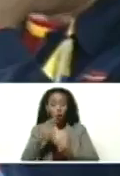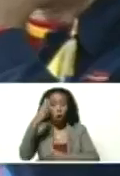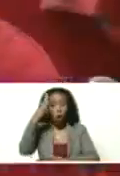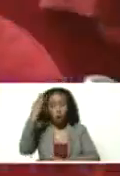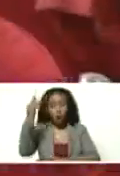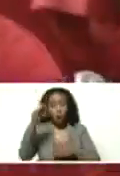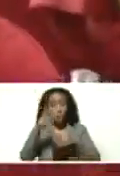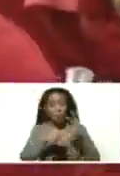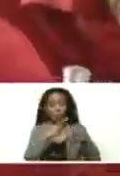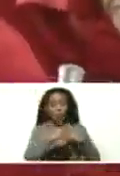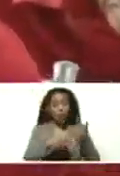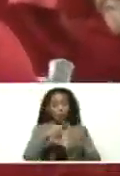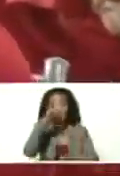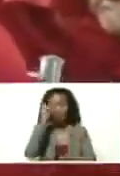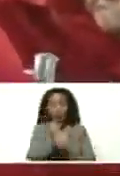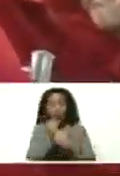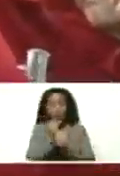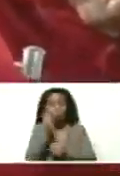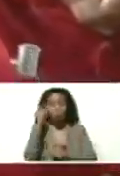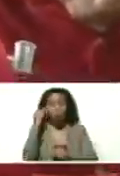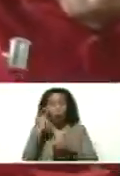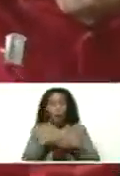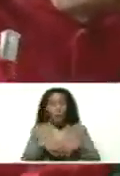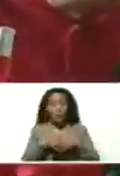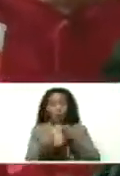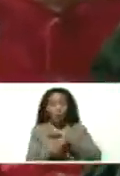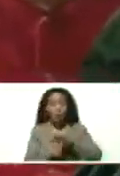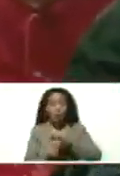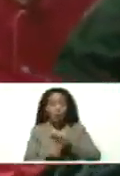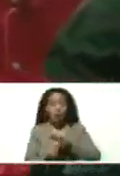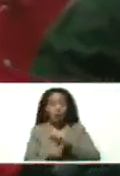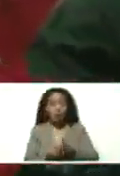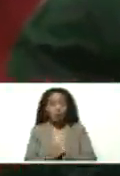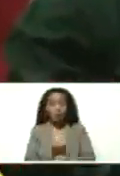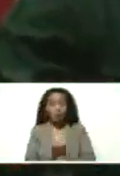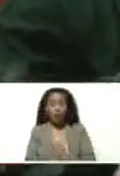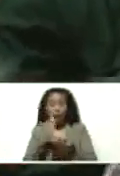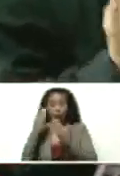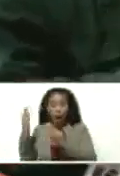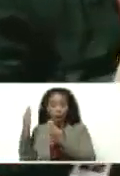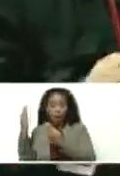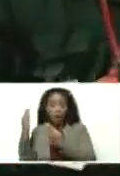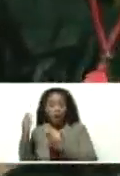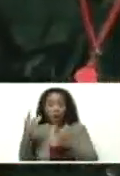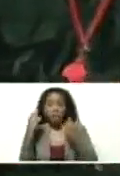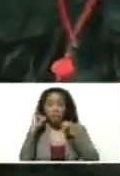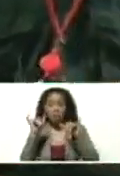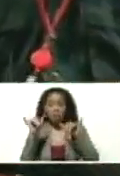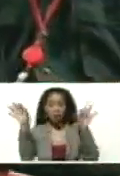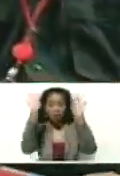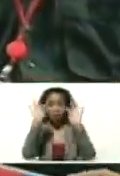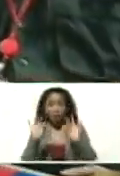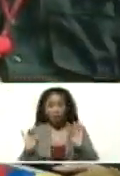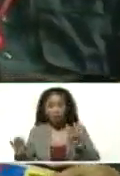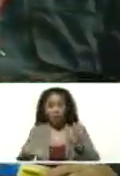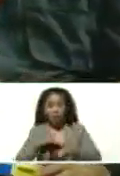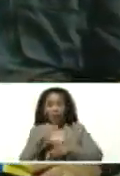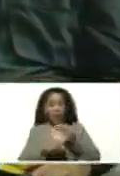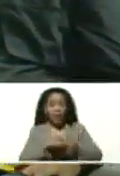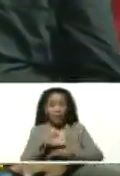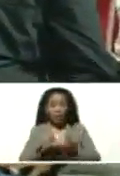de trabajadoras y trabajadores en las empresas básicas. Así, De la misma manera se logró en CBG